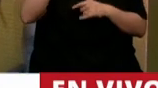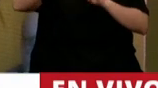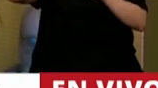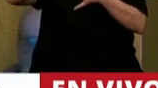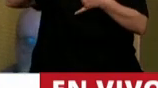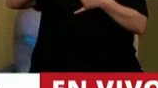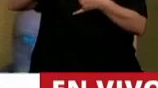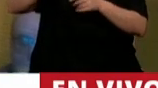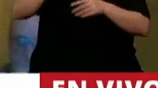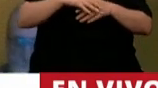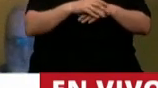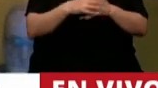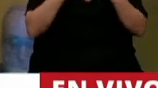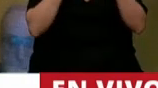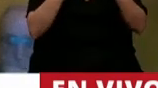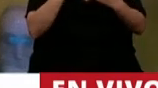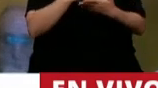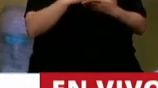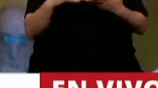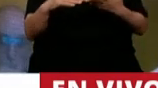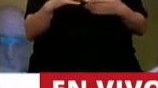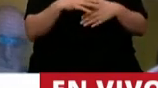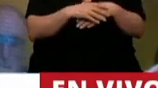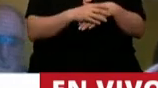Afirmativo, señor presidente. Gracias, diputada.